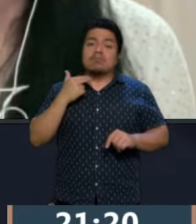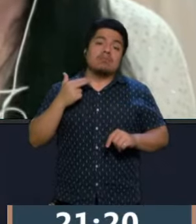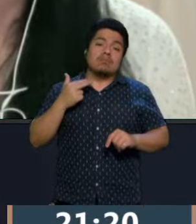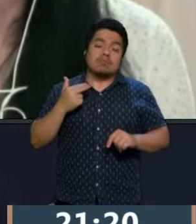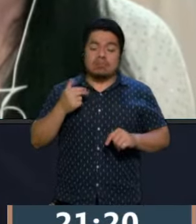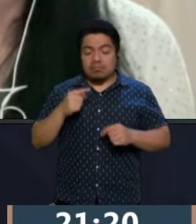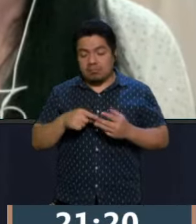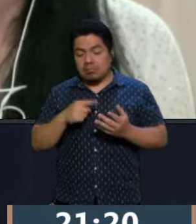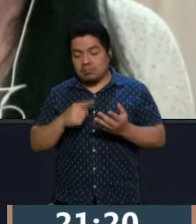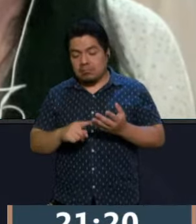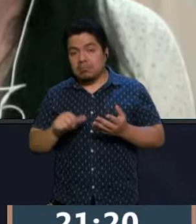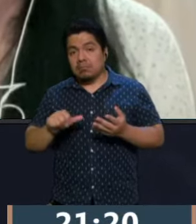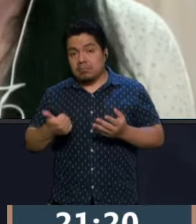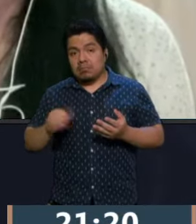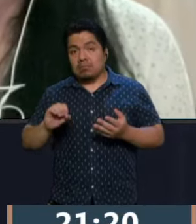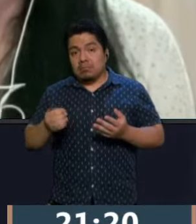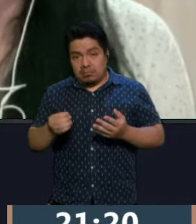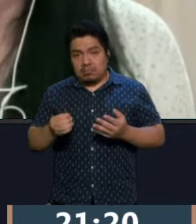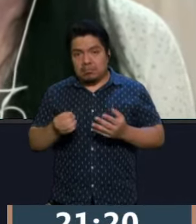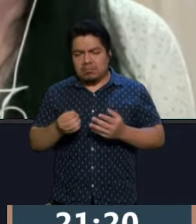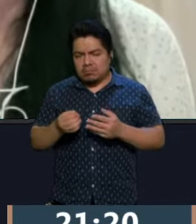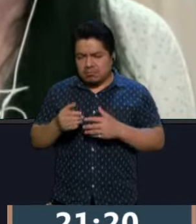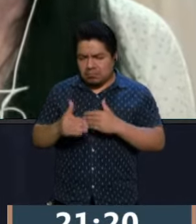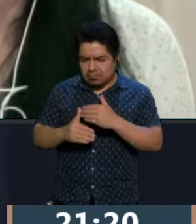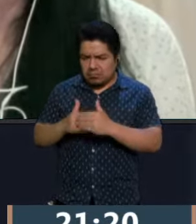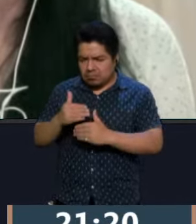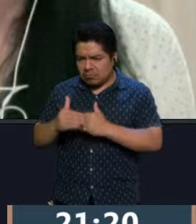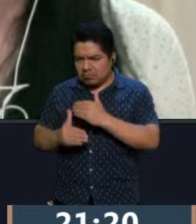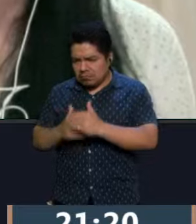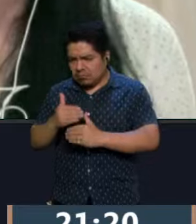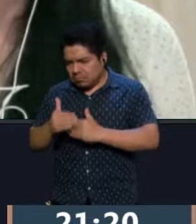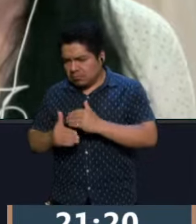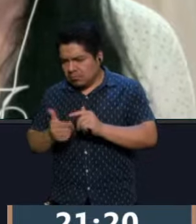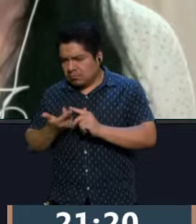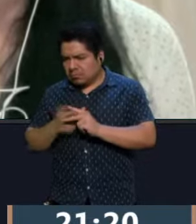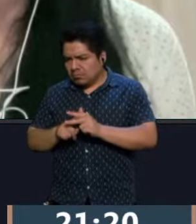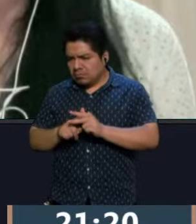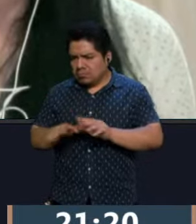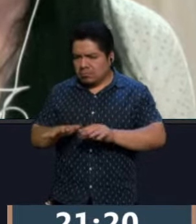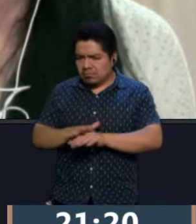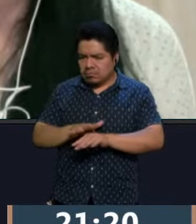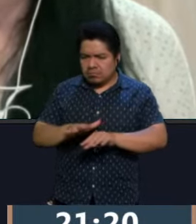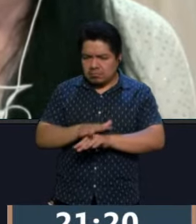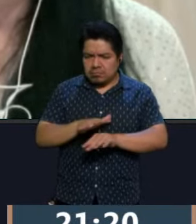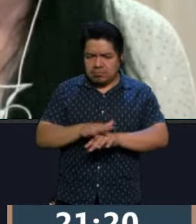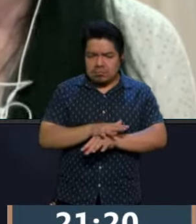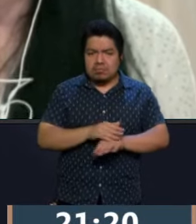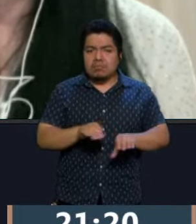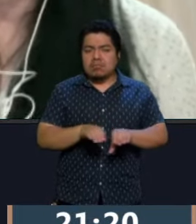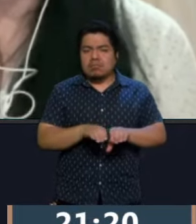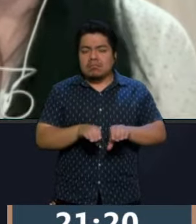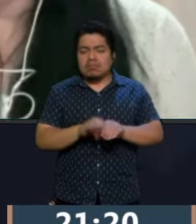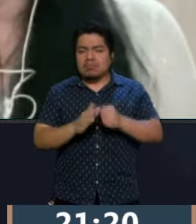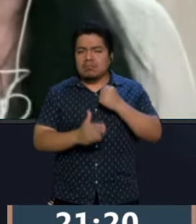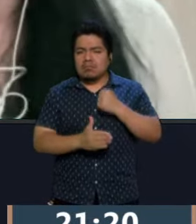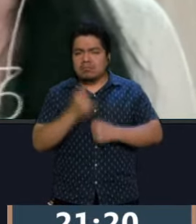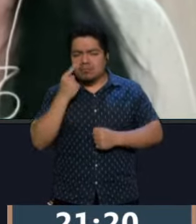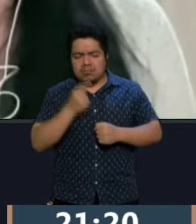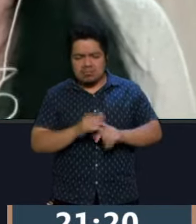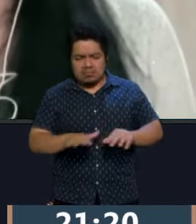suicidio y el 11 de octubre empieza a cambiarse esta versión. ¿En función de qué es que empieza a cambiarse esa